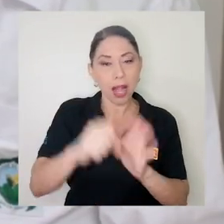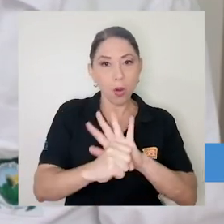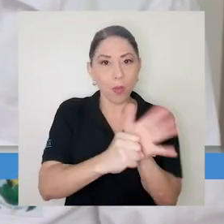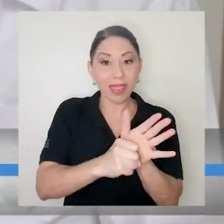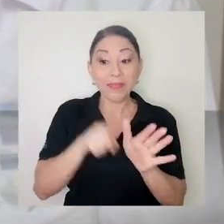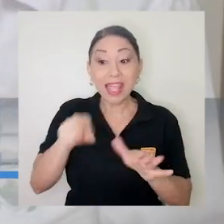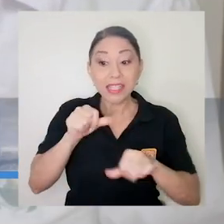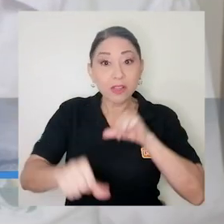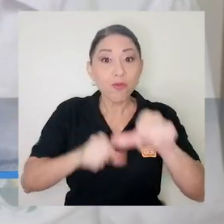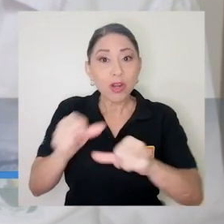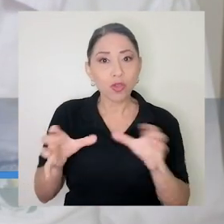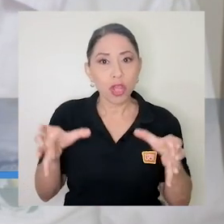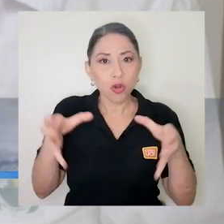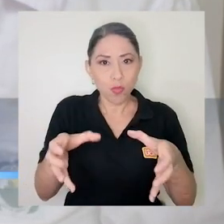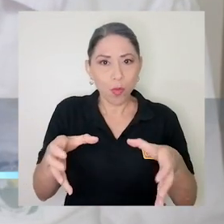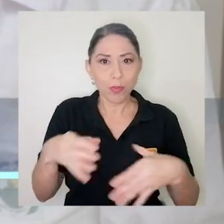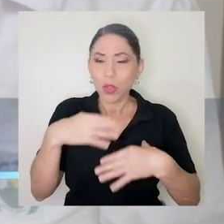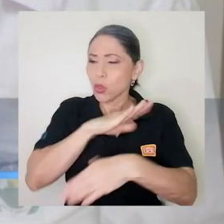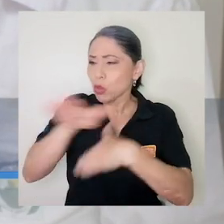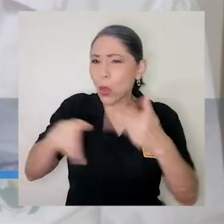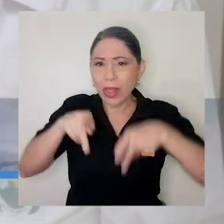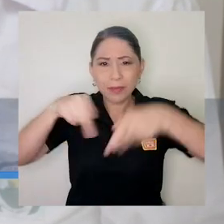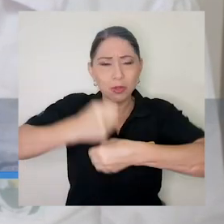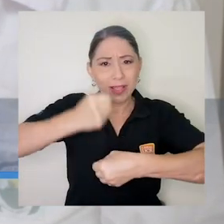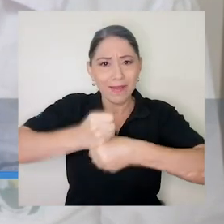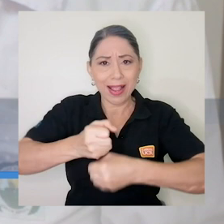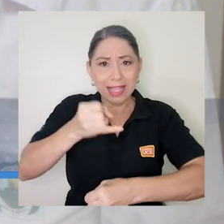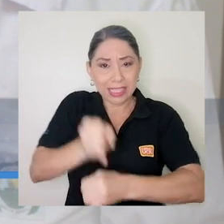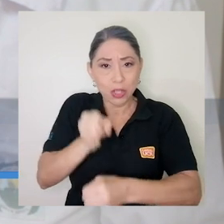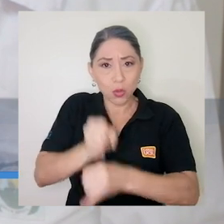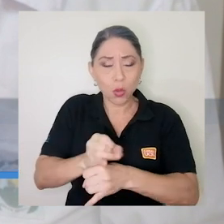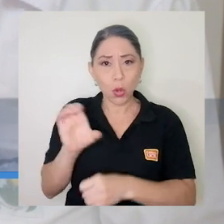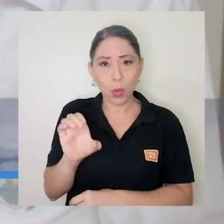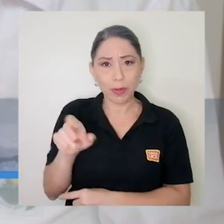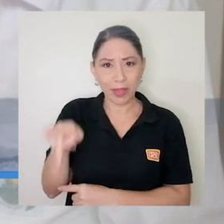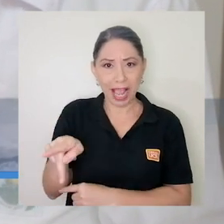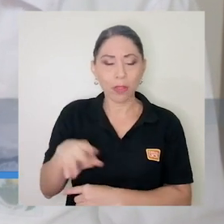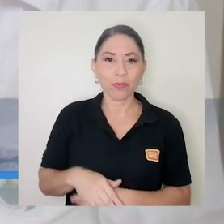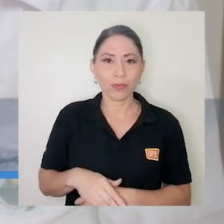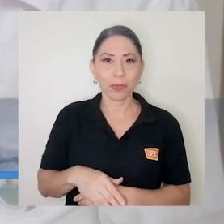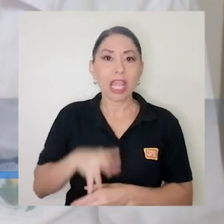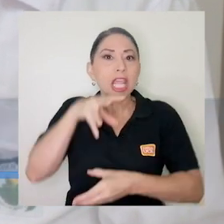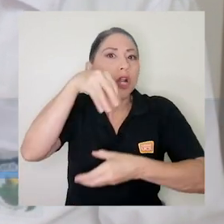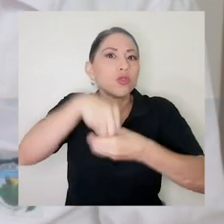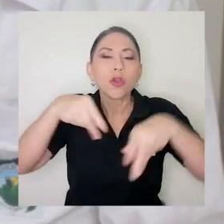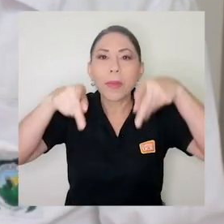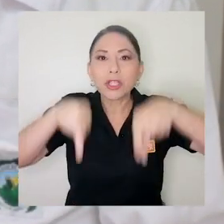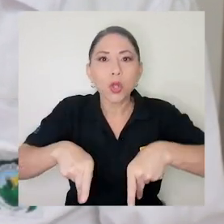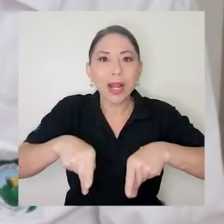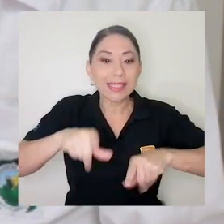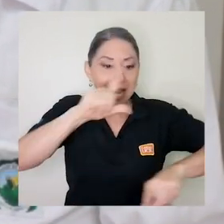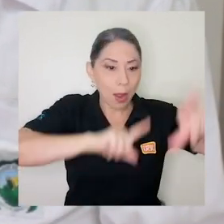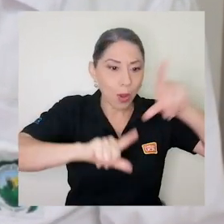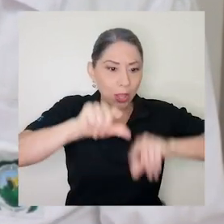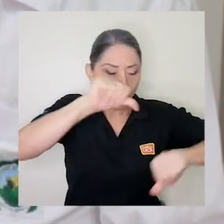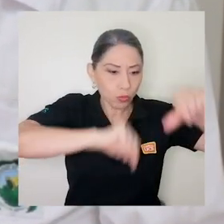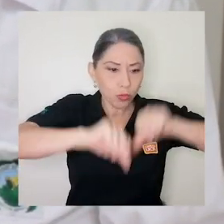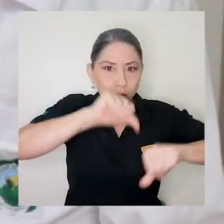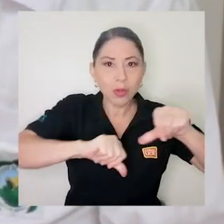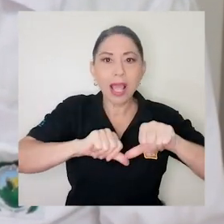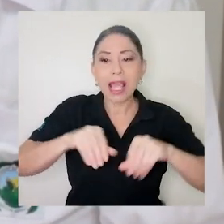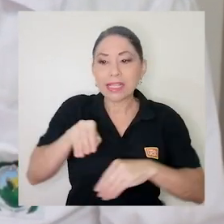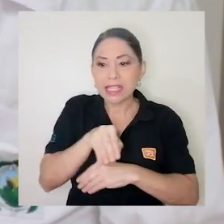de grupo que ha sido realizado por todo el personal del Instituto Clodomiro Picado, incluyendo personal de bioterio, de serpentario,